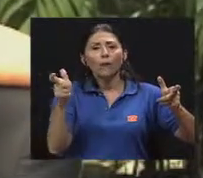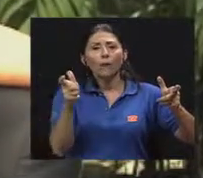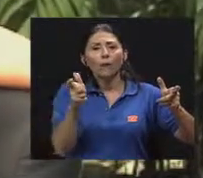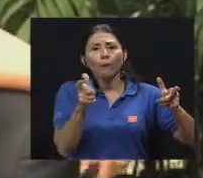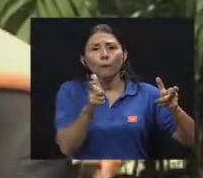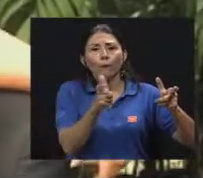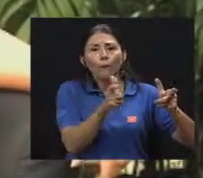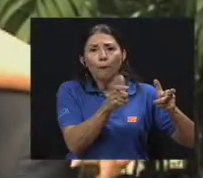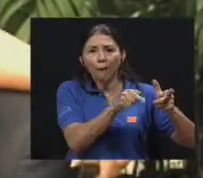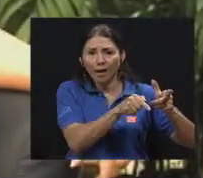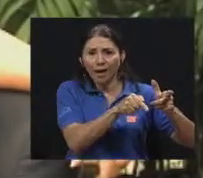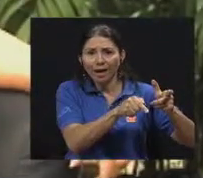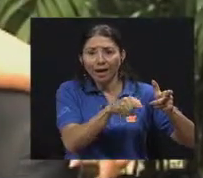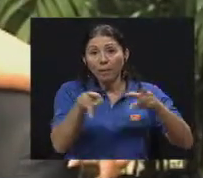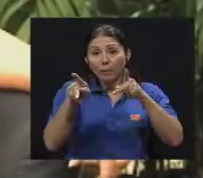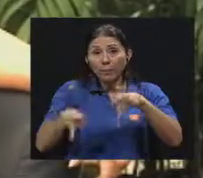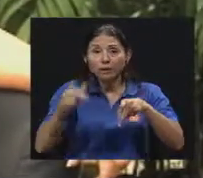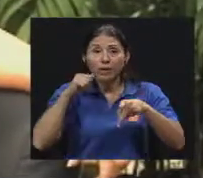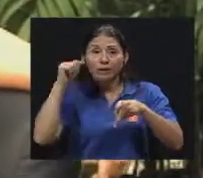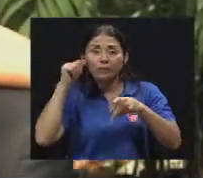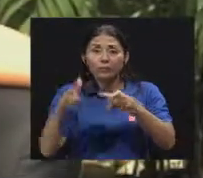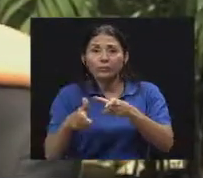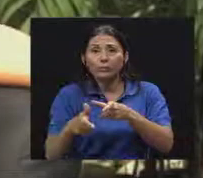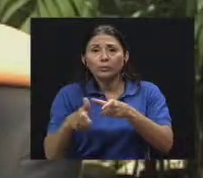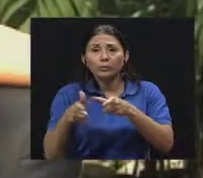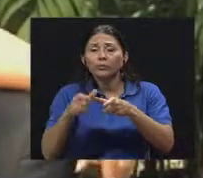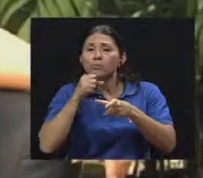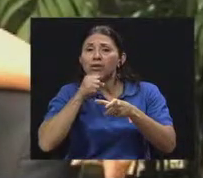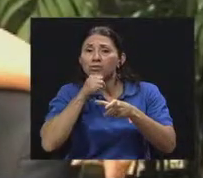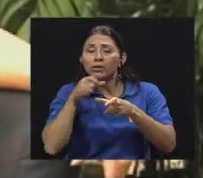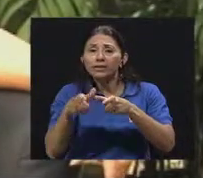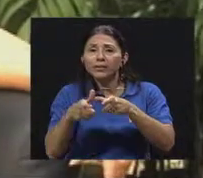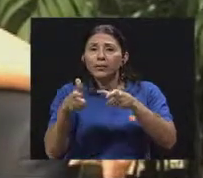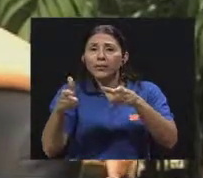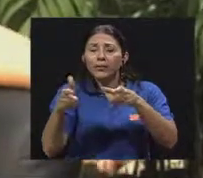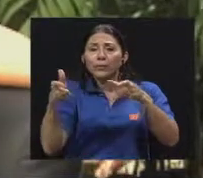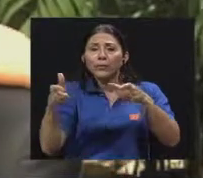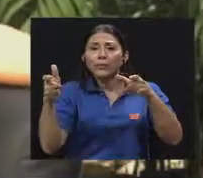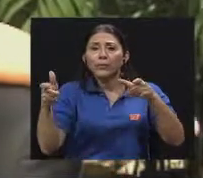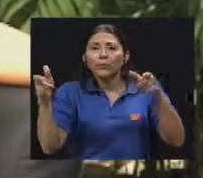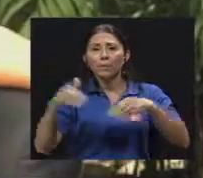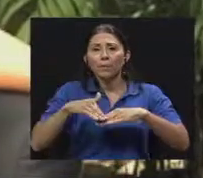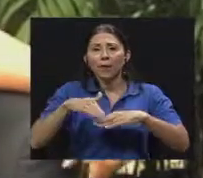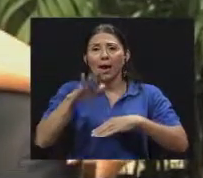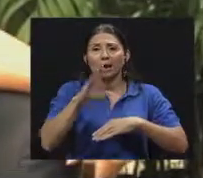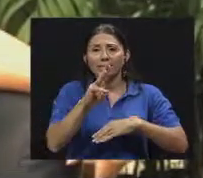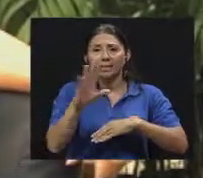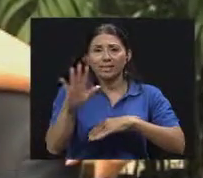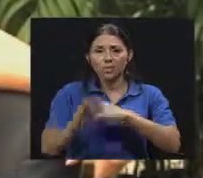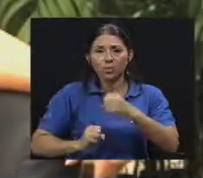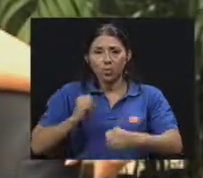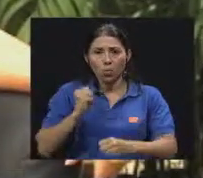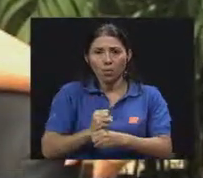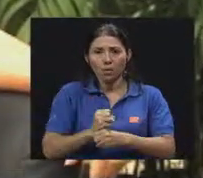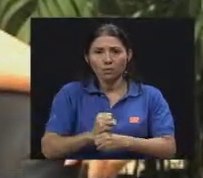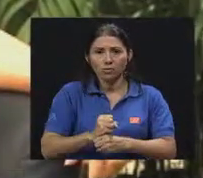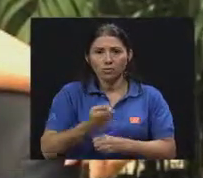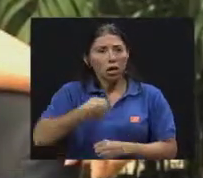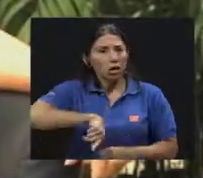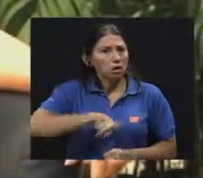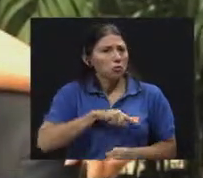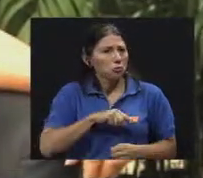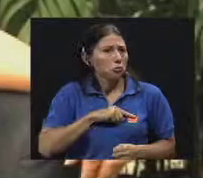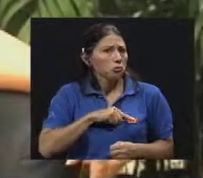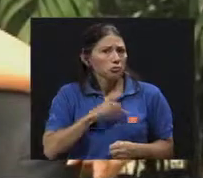se ha ido achicando, ¿verdad? Con el paso del tiempo, y cada vez hay más personas mayores de 65 años, ¿verdad? Y nos podemos encontrar